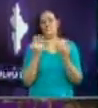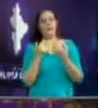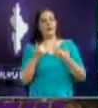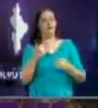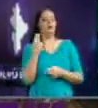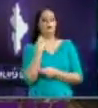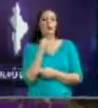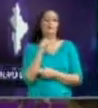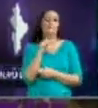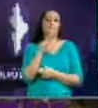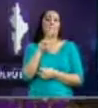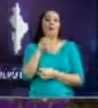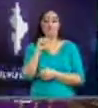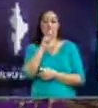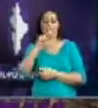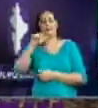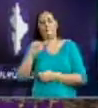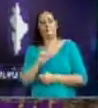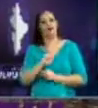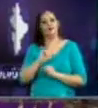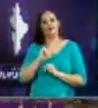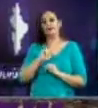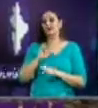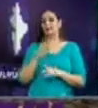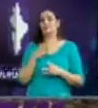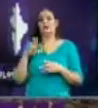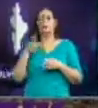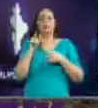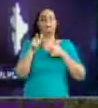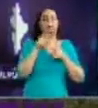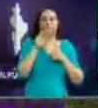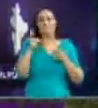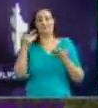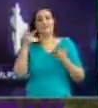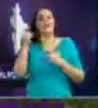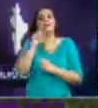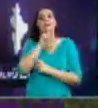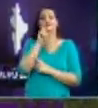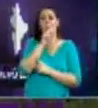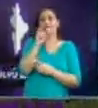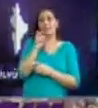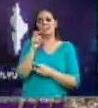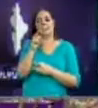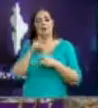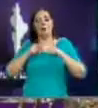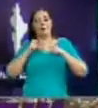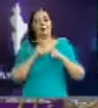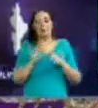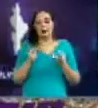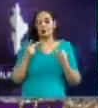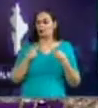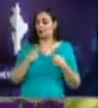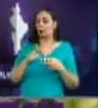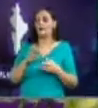denominó al incendio forestal fue combatido por un total de 100 elementos de diferentes corporaciones en el